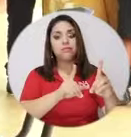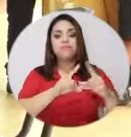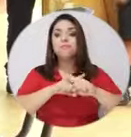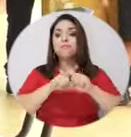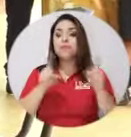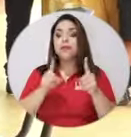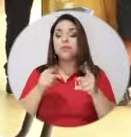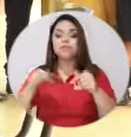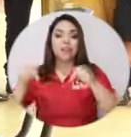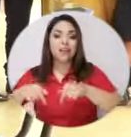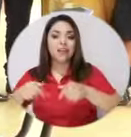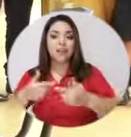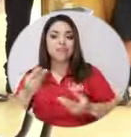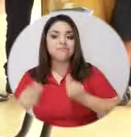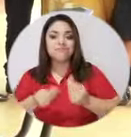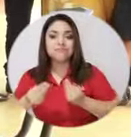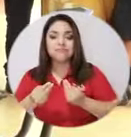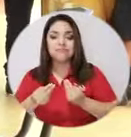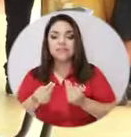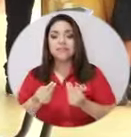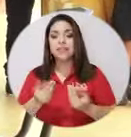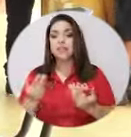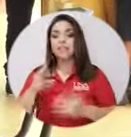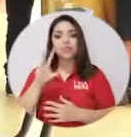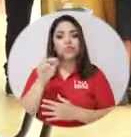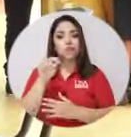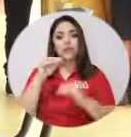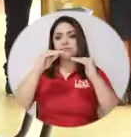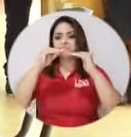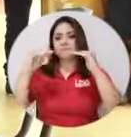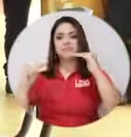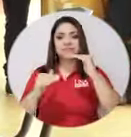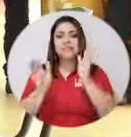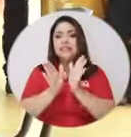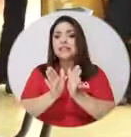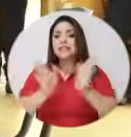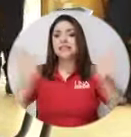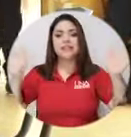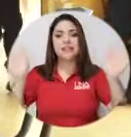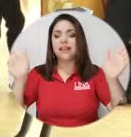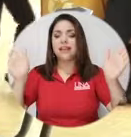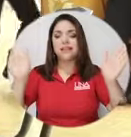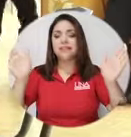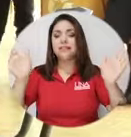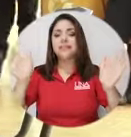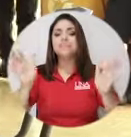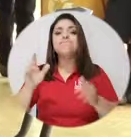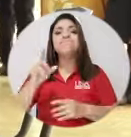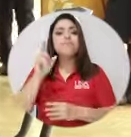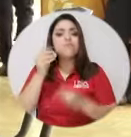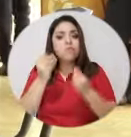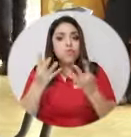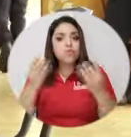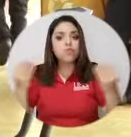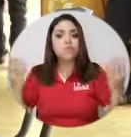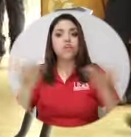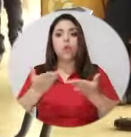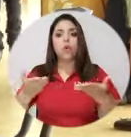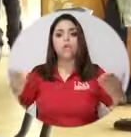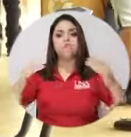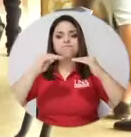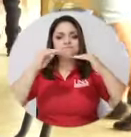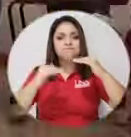fenómeno que se está dando? Bueno, que no es una brecha general, sino que más bien deberíamos hablar de un conjunto de brechas que se